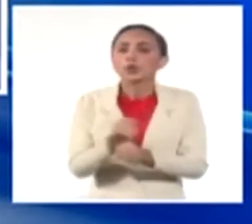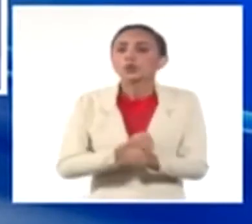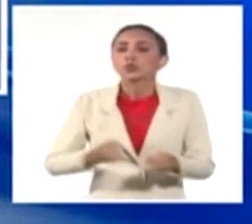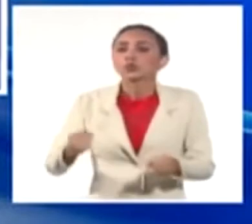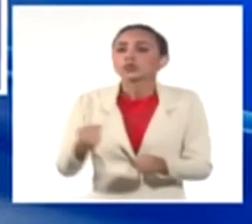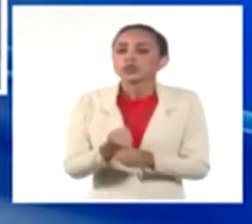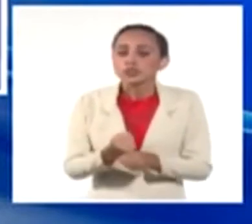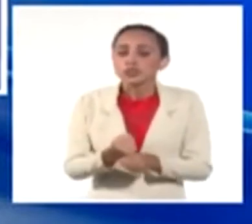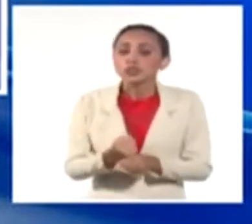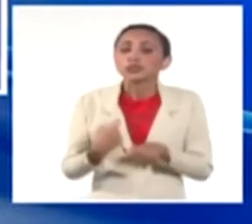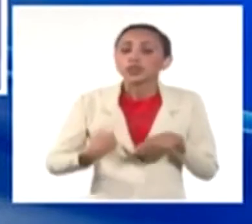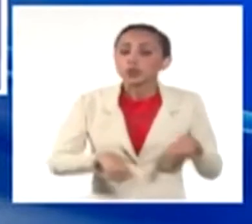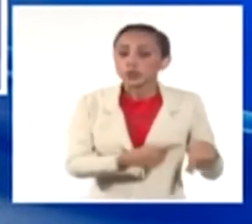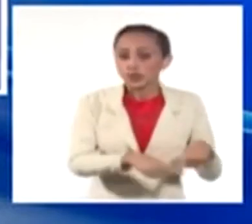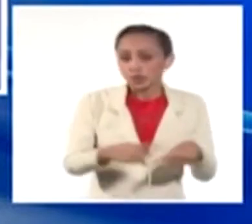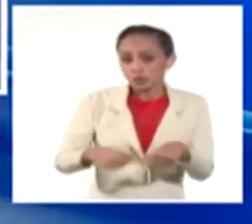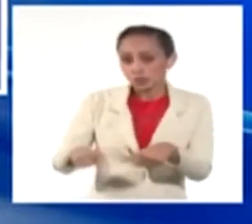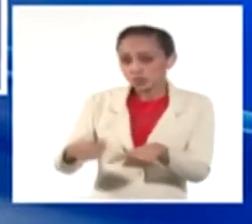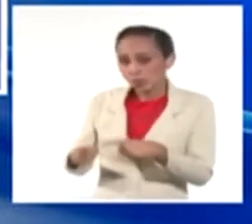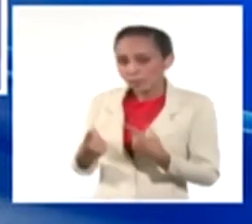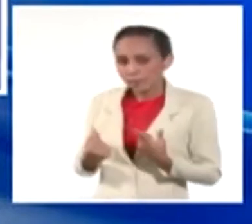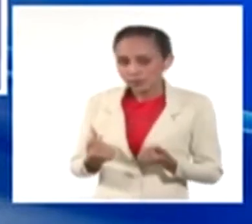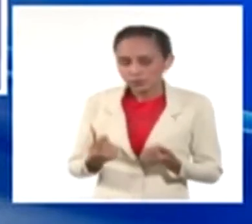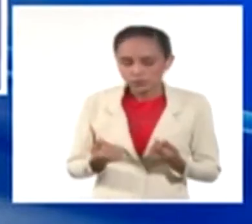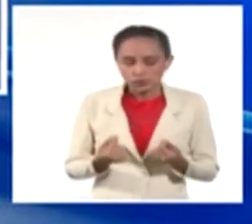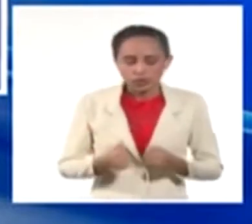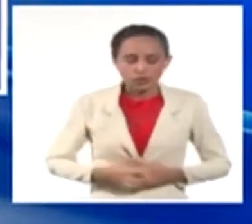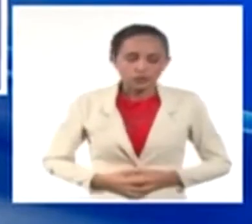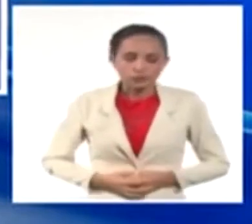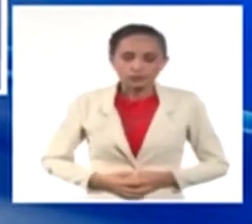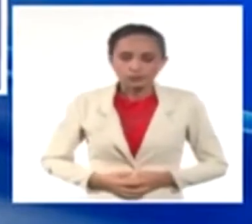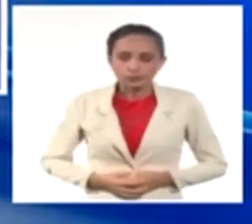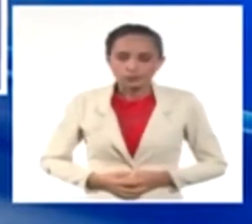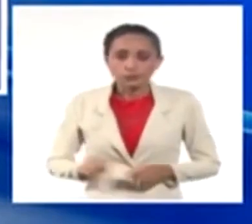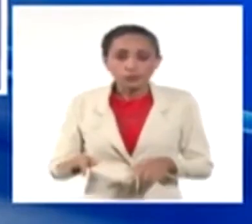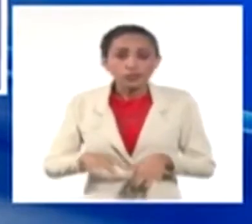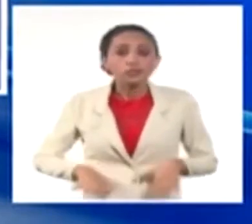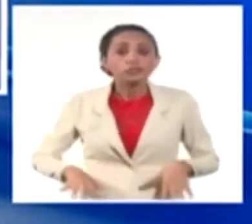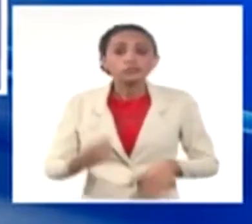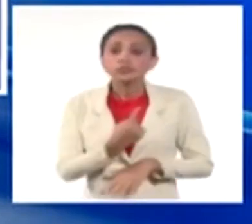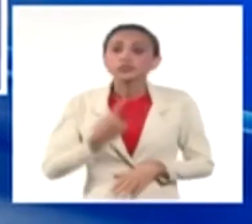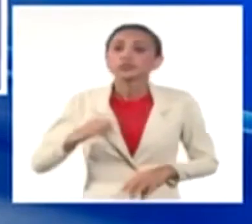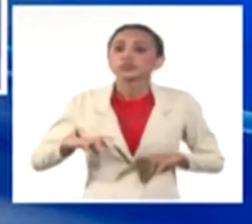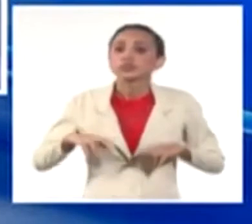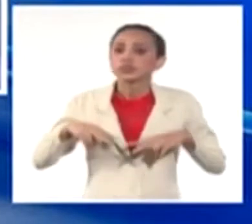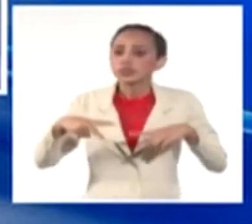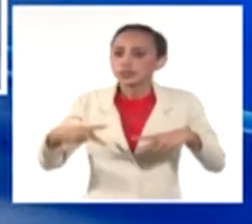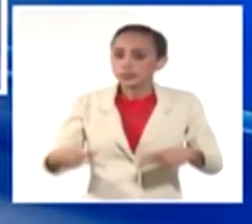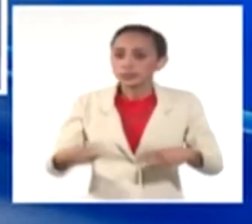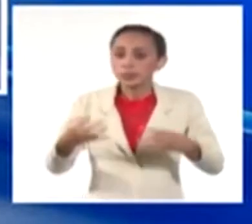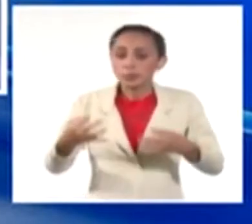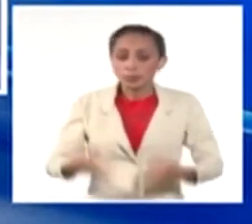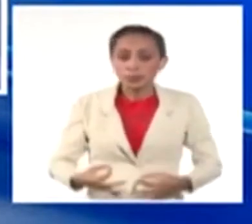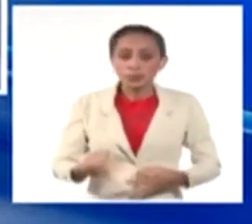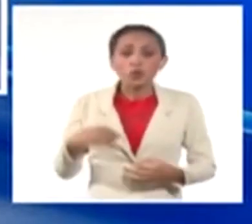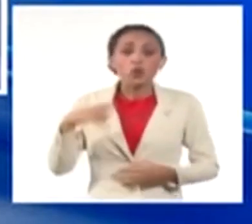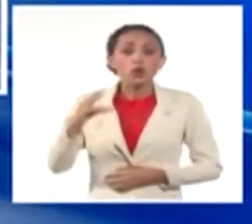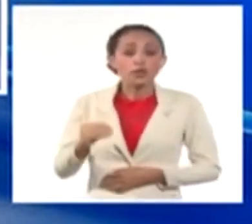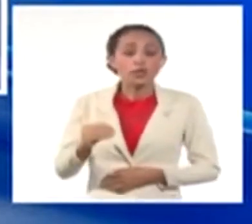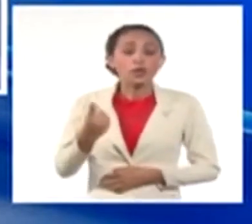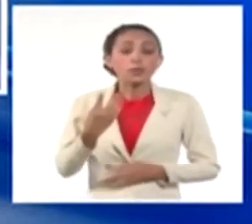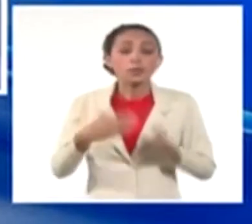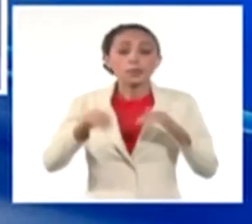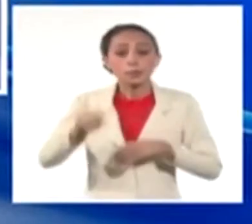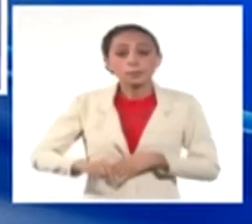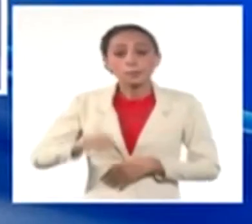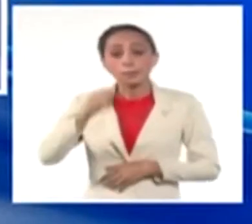de los recursos presupuestarios. En este contexto, ratificamos las palabras del primer ministro de la